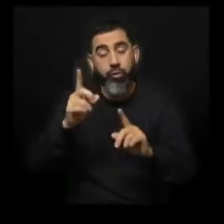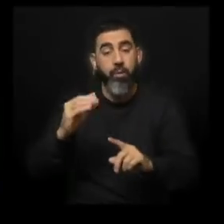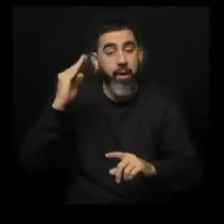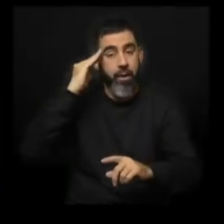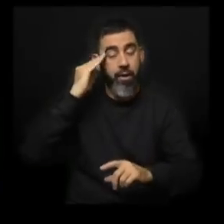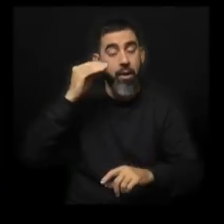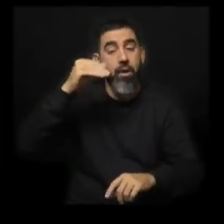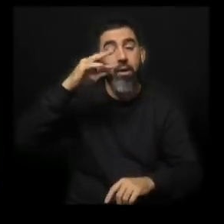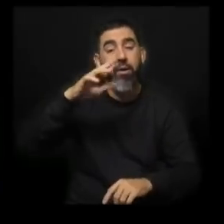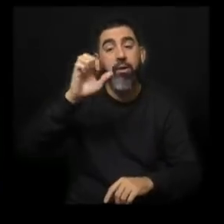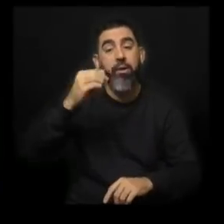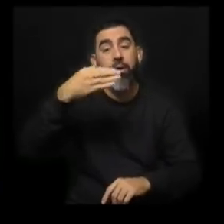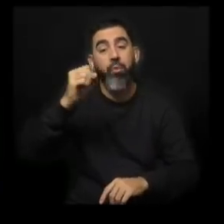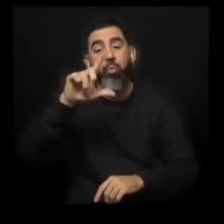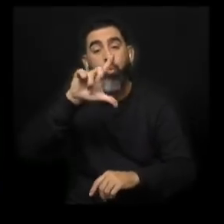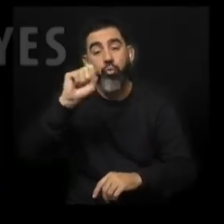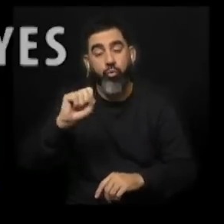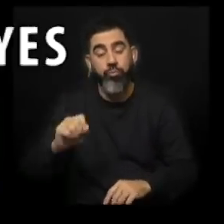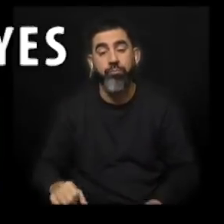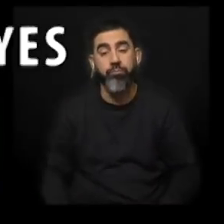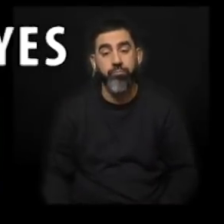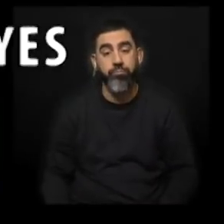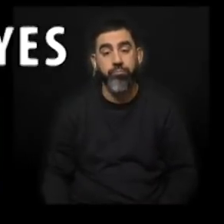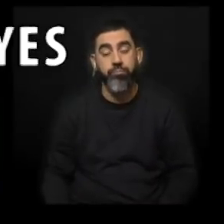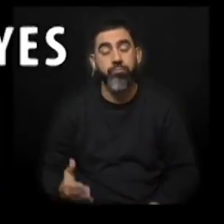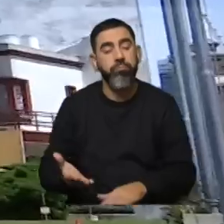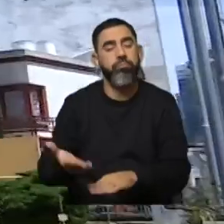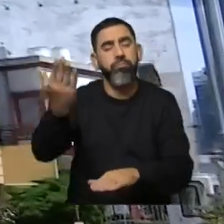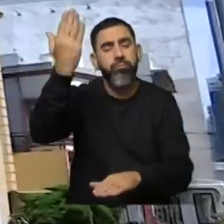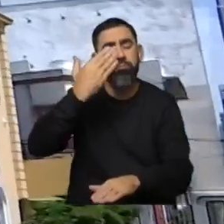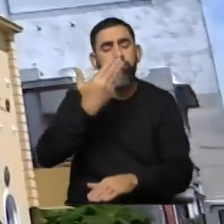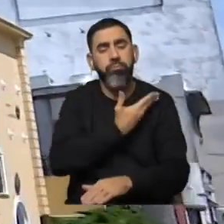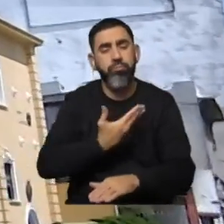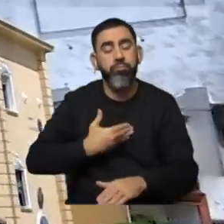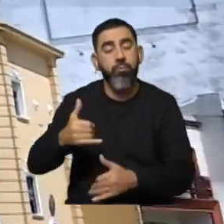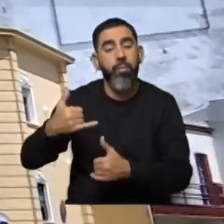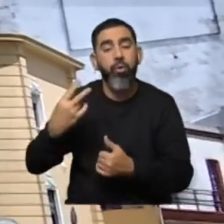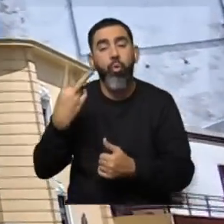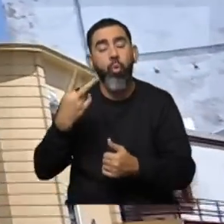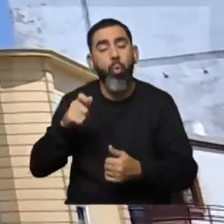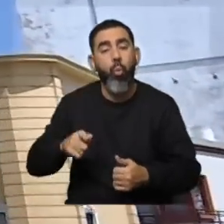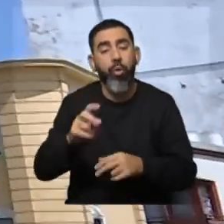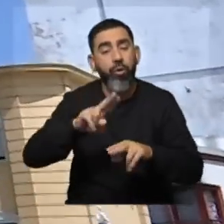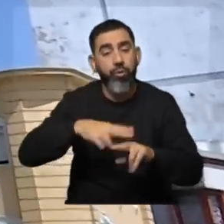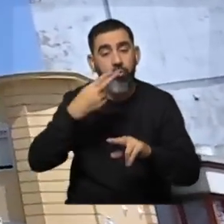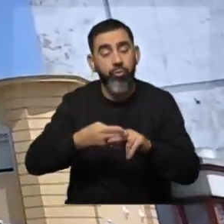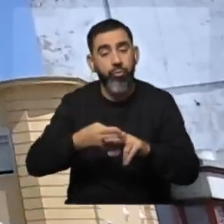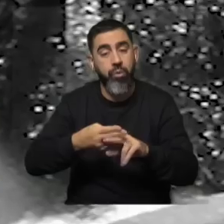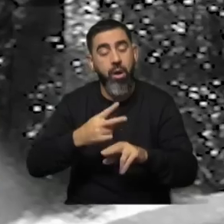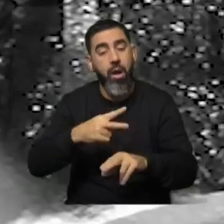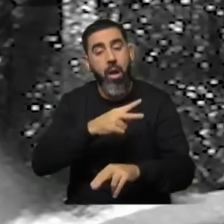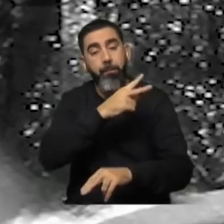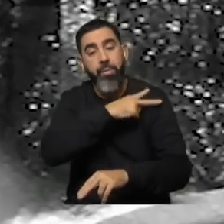General Juan Modesto rebollo por el crimen de las muchachas de abril en el período anterior el Ministerio presentó dos demandas de repetición contra el Capitán de